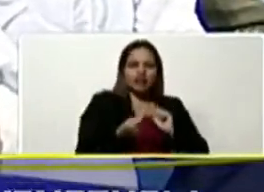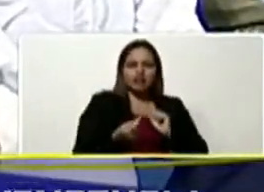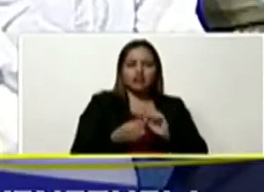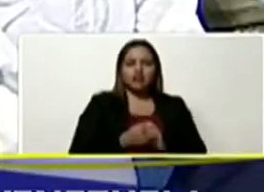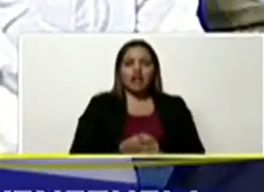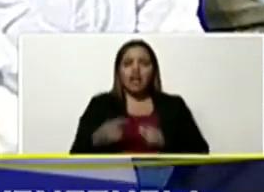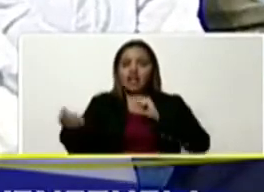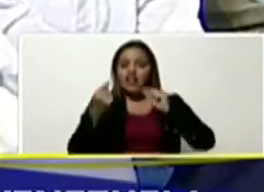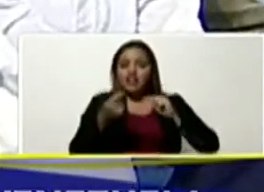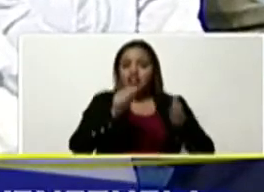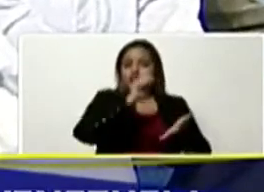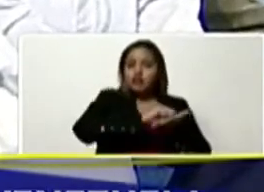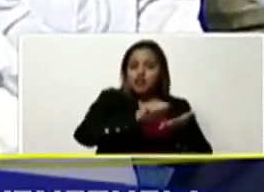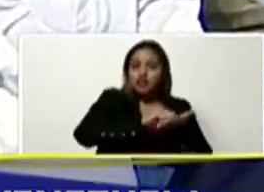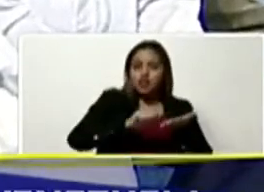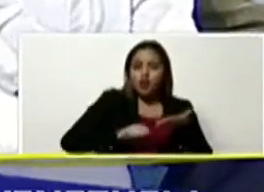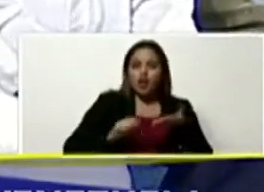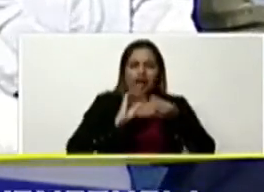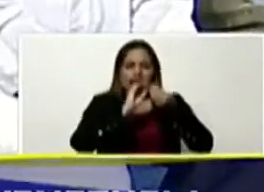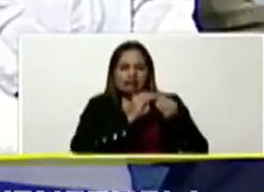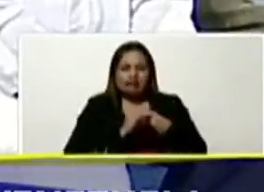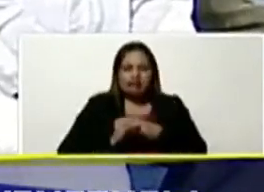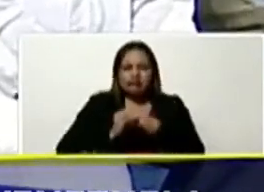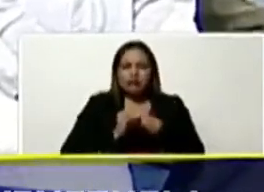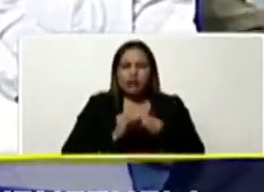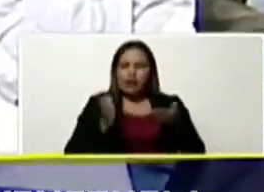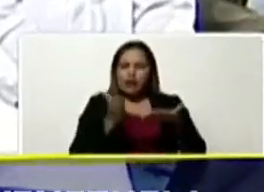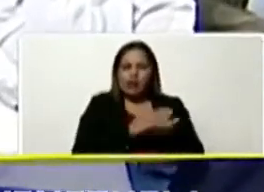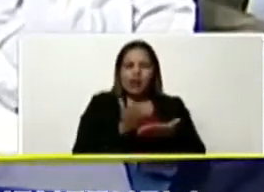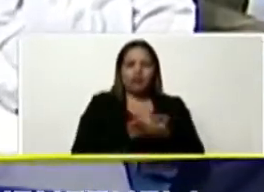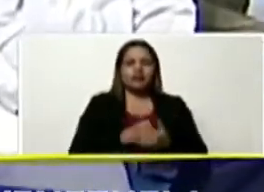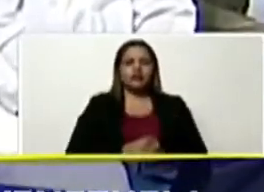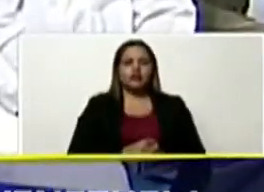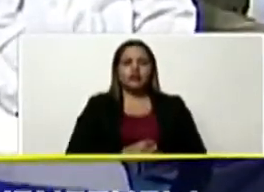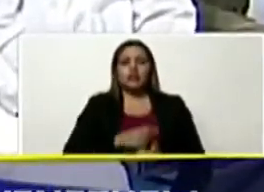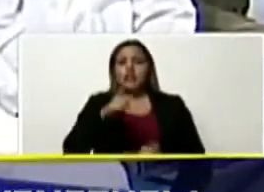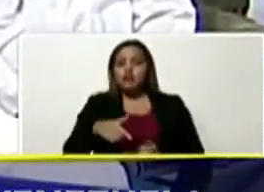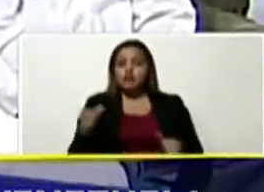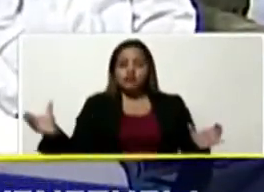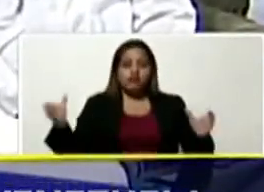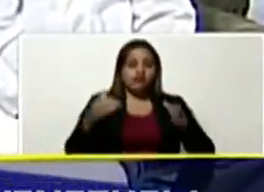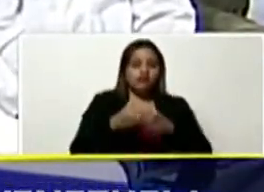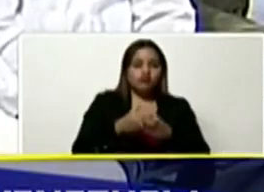debate con editores, con escritores, vamos a tener un seminario de